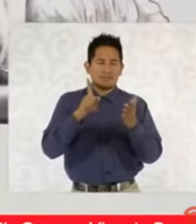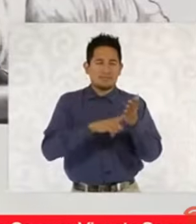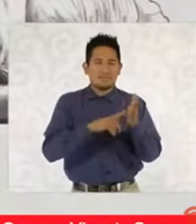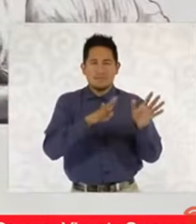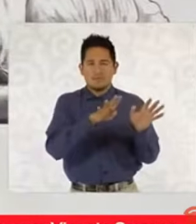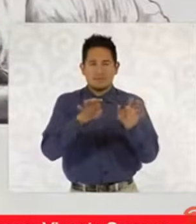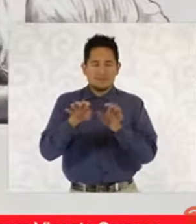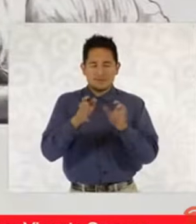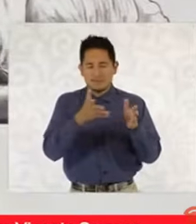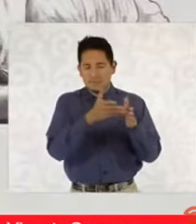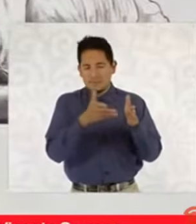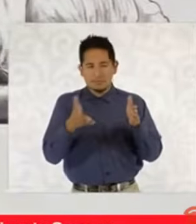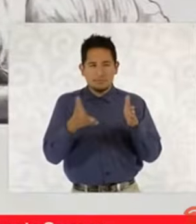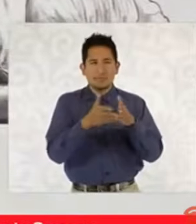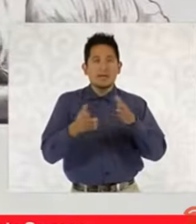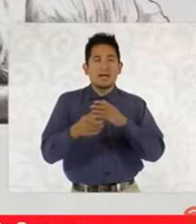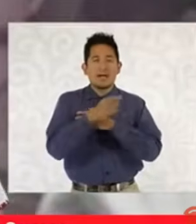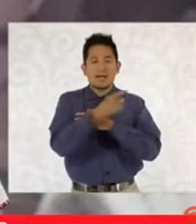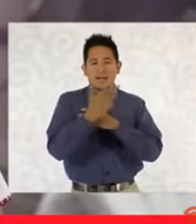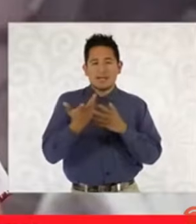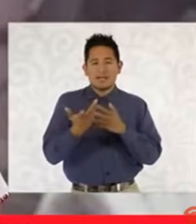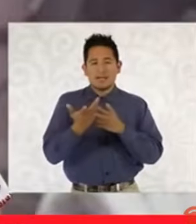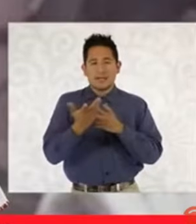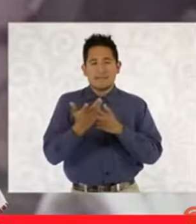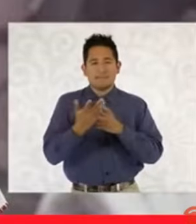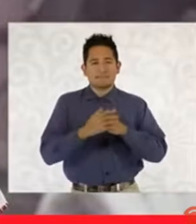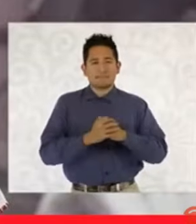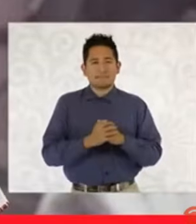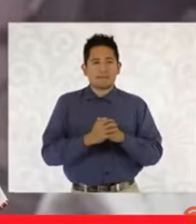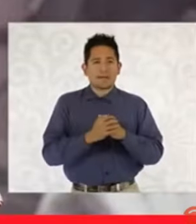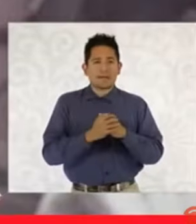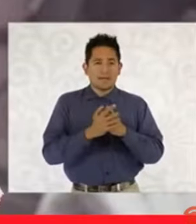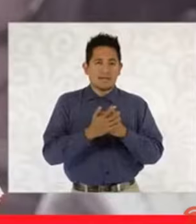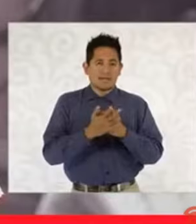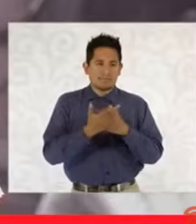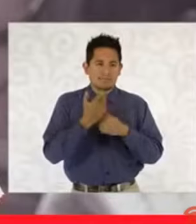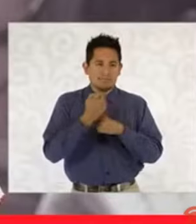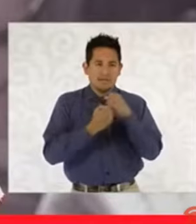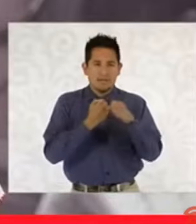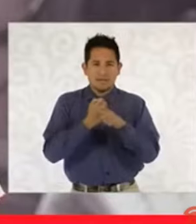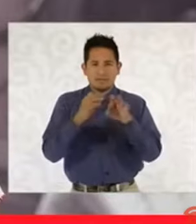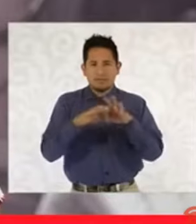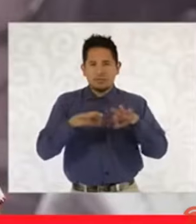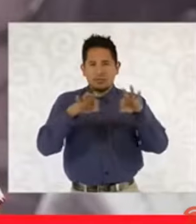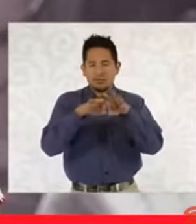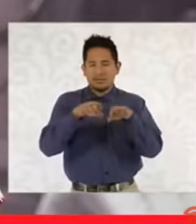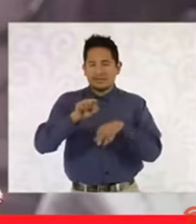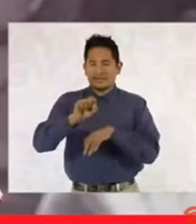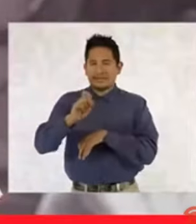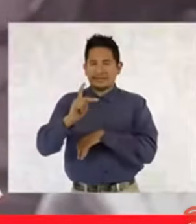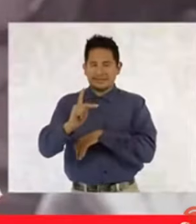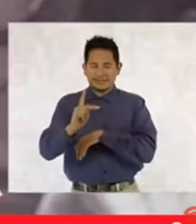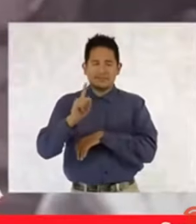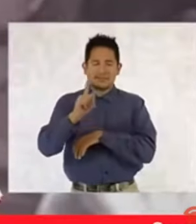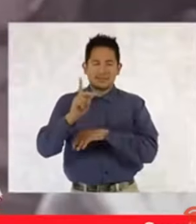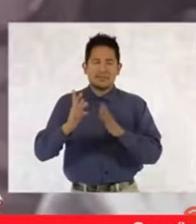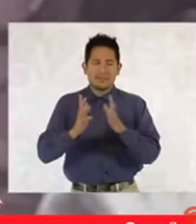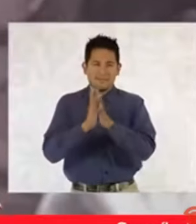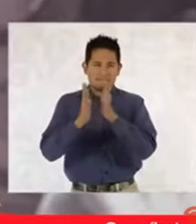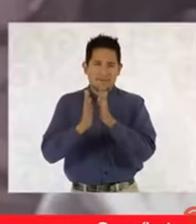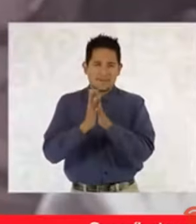una trayectoria durante unas importantes décadas en la Secretaría de Educación Pública que se iba creando. Entonces